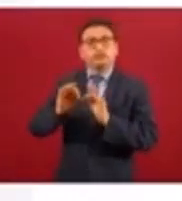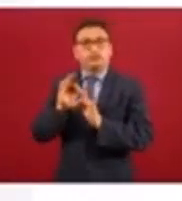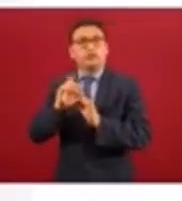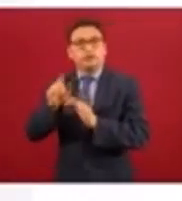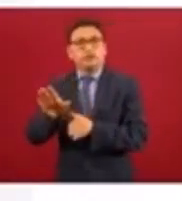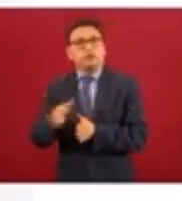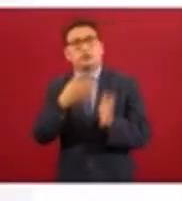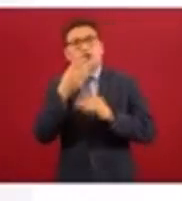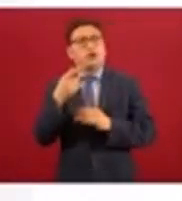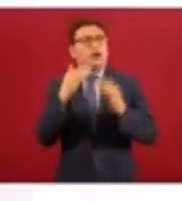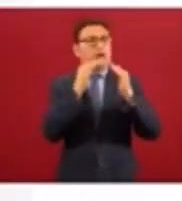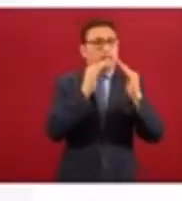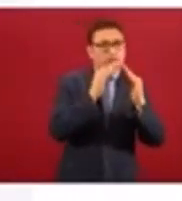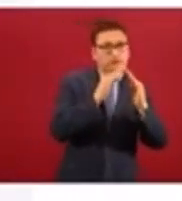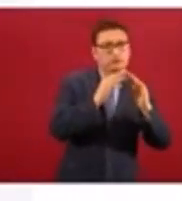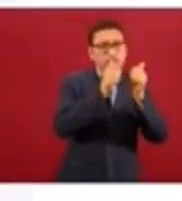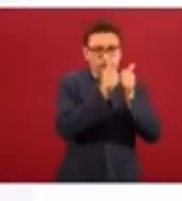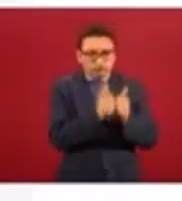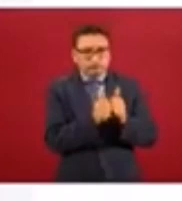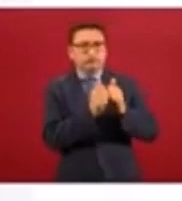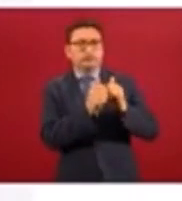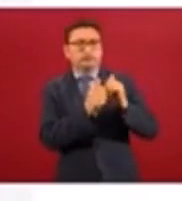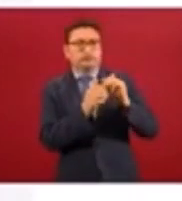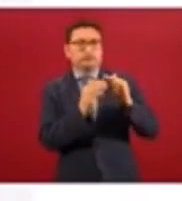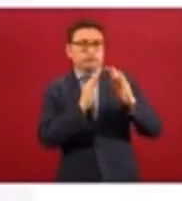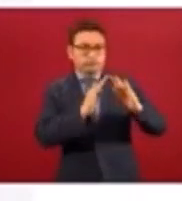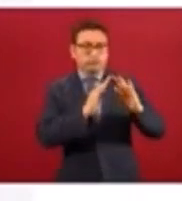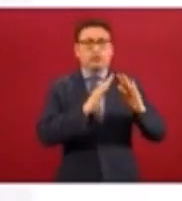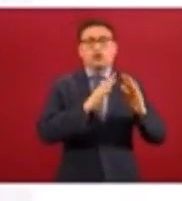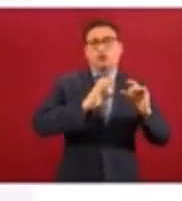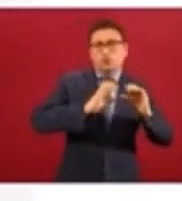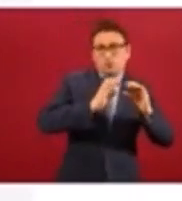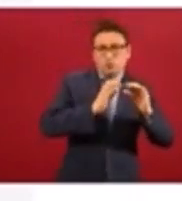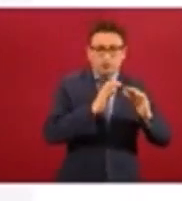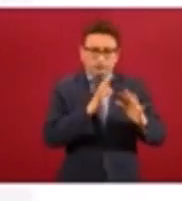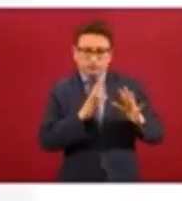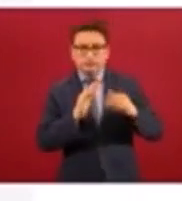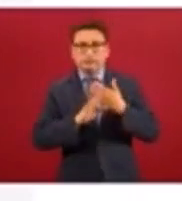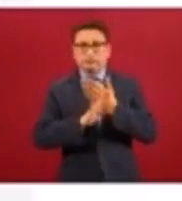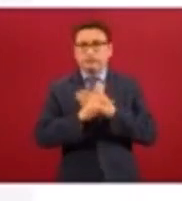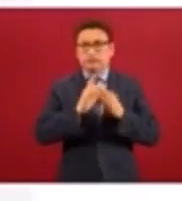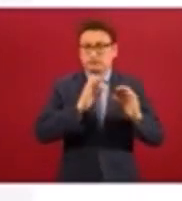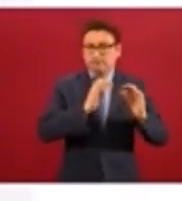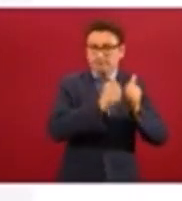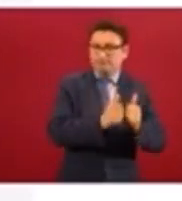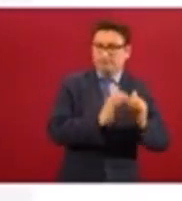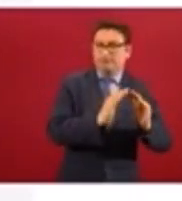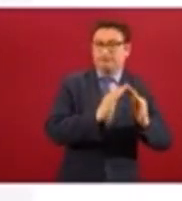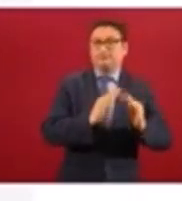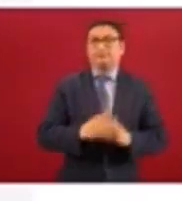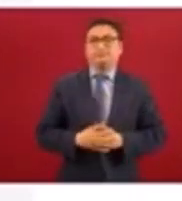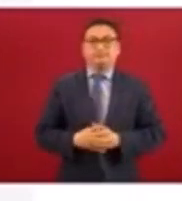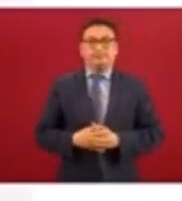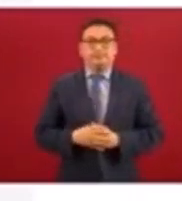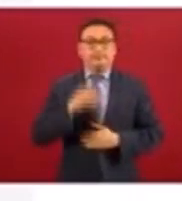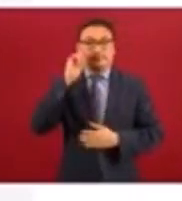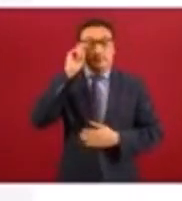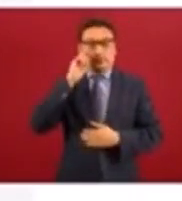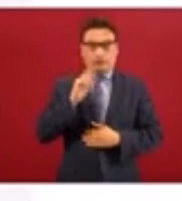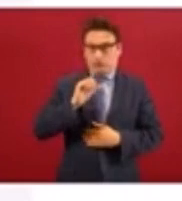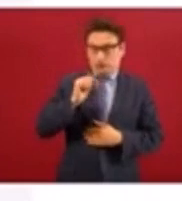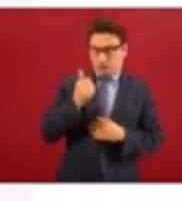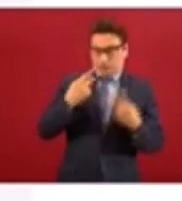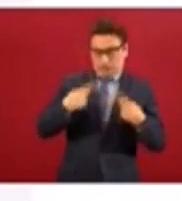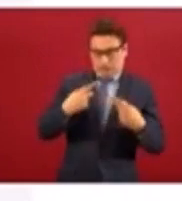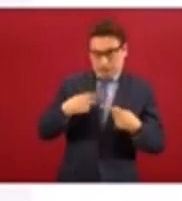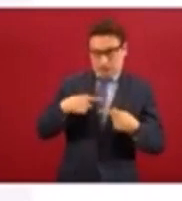para observar su aislamiento o su preventivo, su resguardo. Y las personas